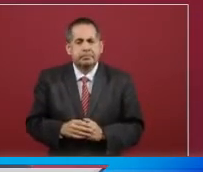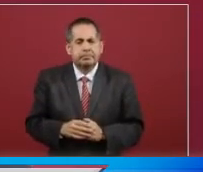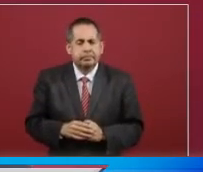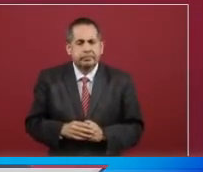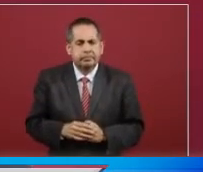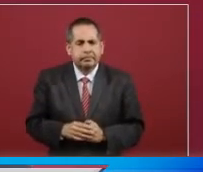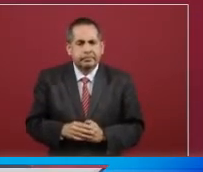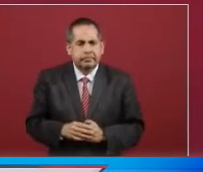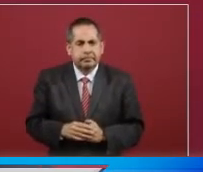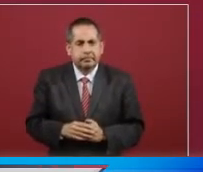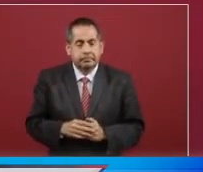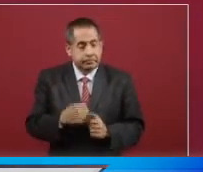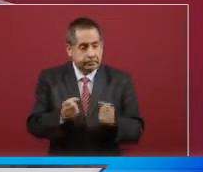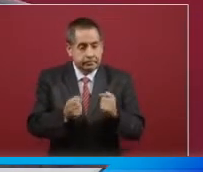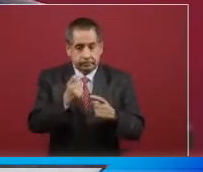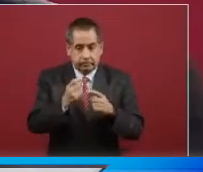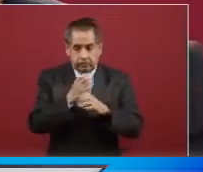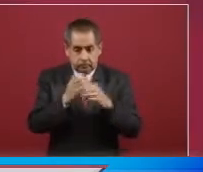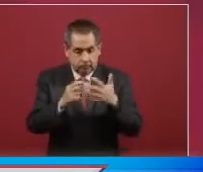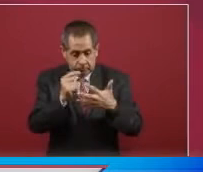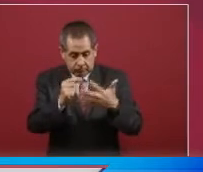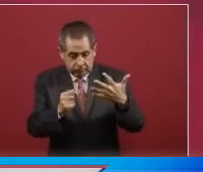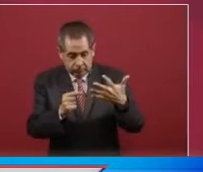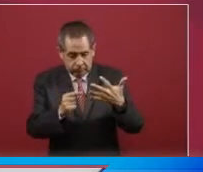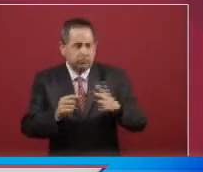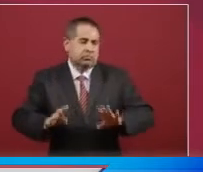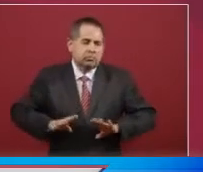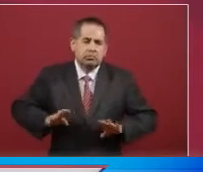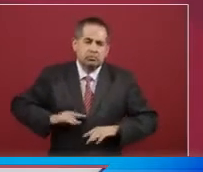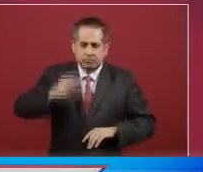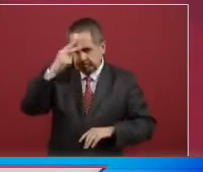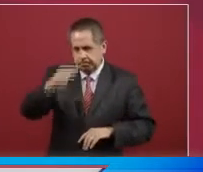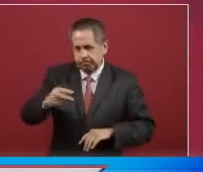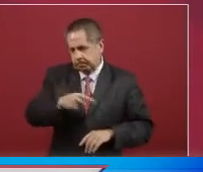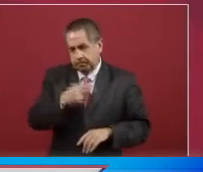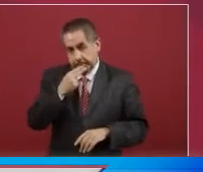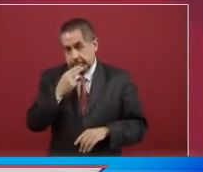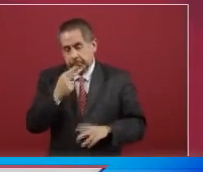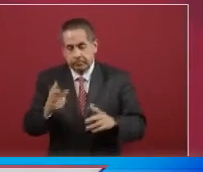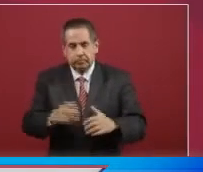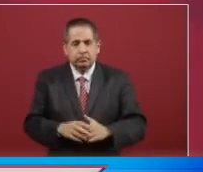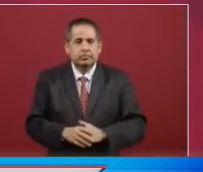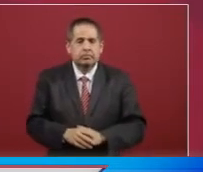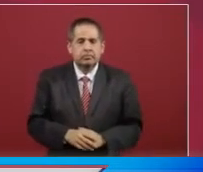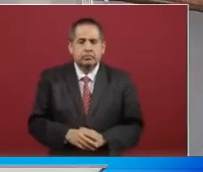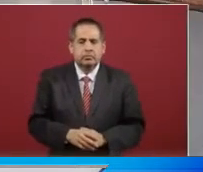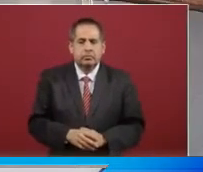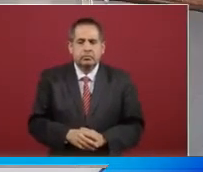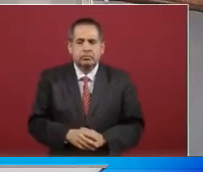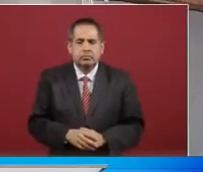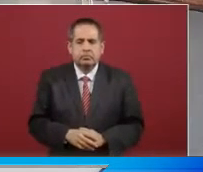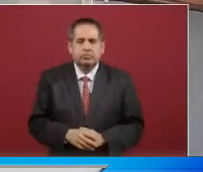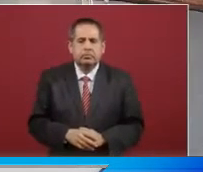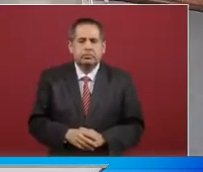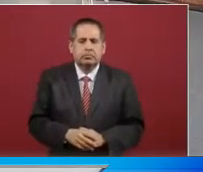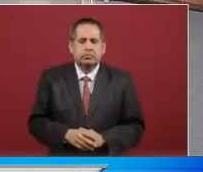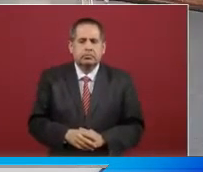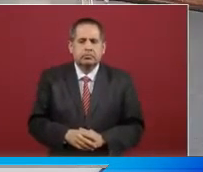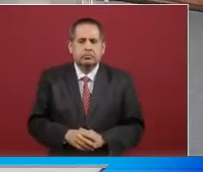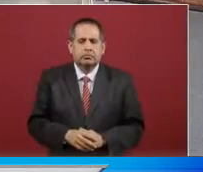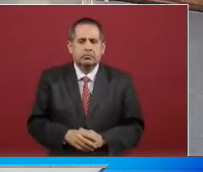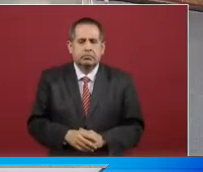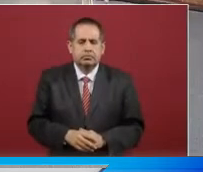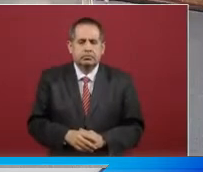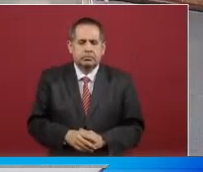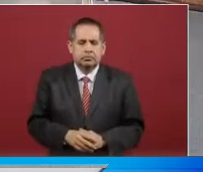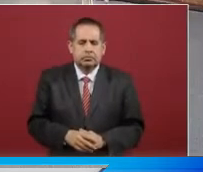Casa Blanca, porque existe una relación de amistad mutua con el anfitrión. La reunión se llevó a cabo en un ambiente de respeto y amistad. El presidente